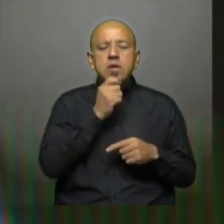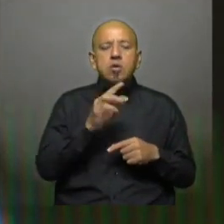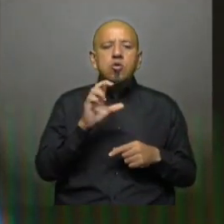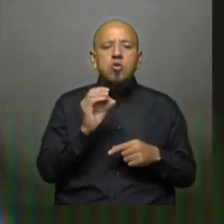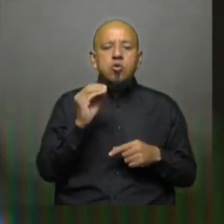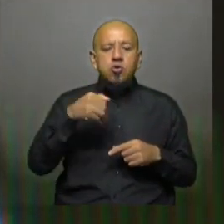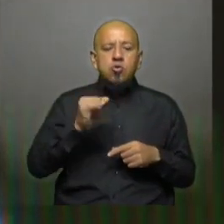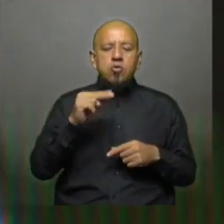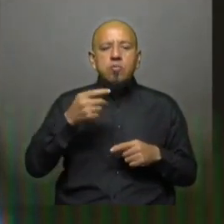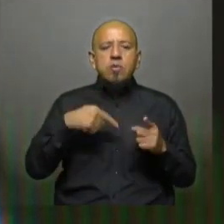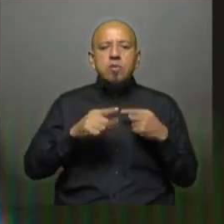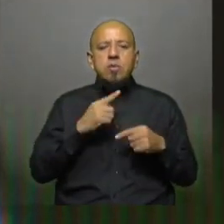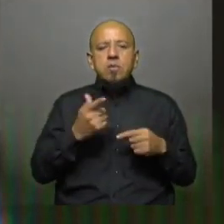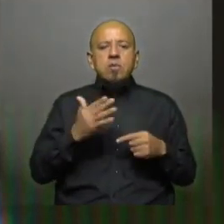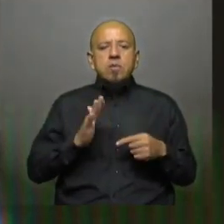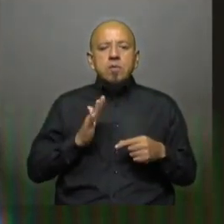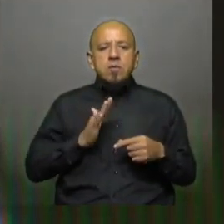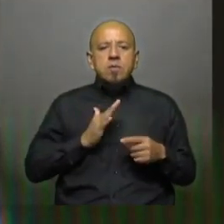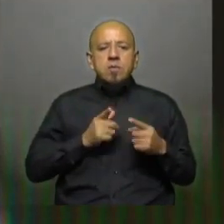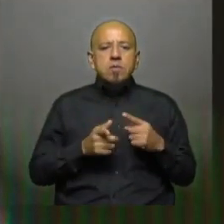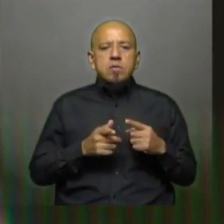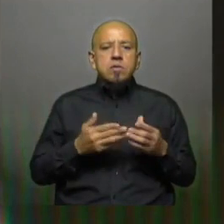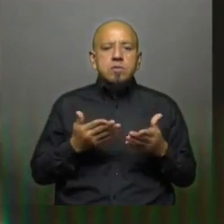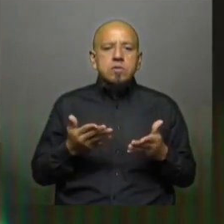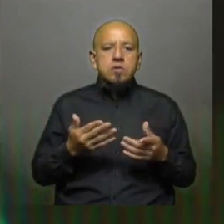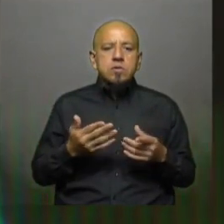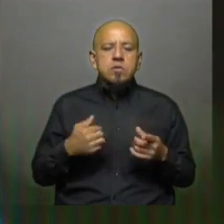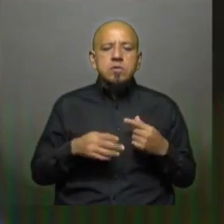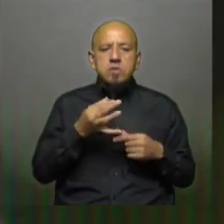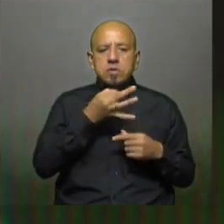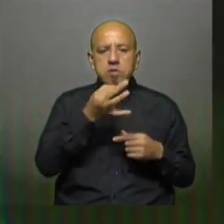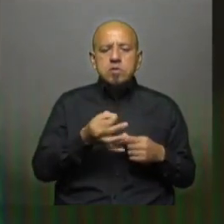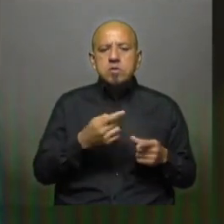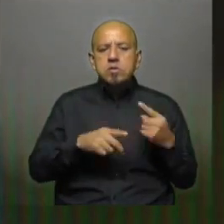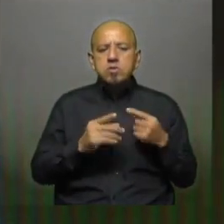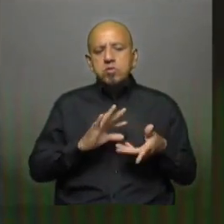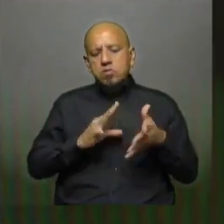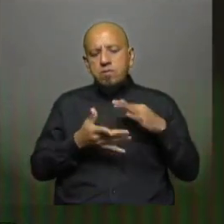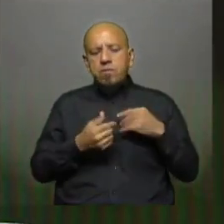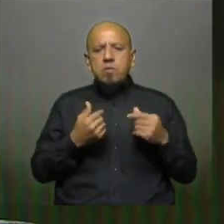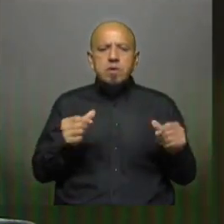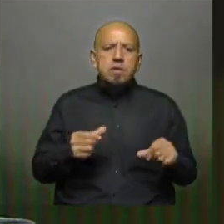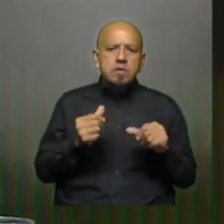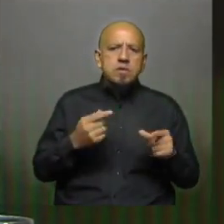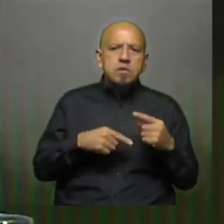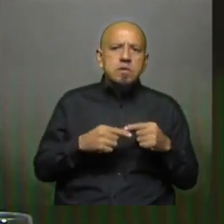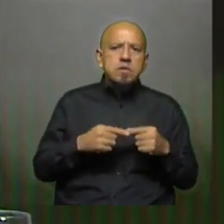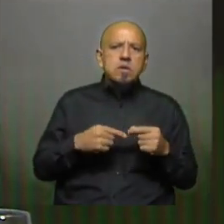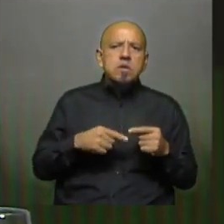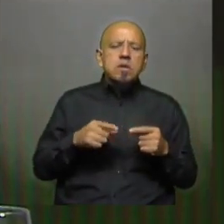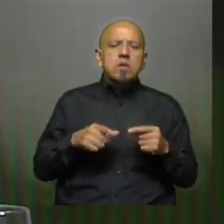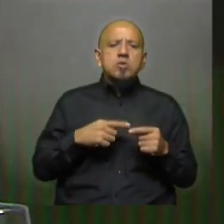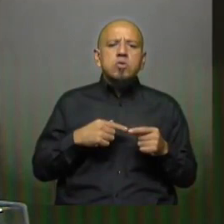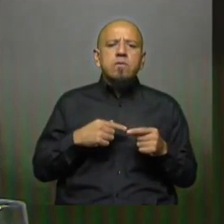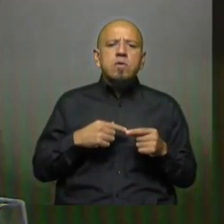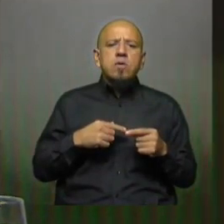increíble. Es una mujer que es muy impactante lo que dice, su discurso, su forma de construirse. Y eso terminó siendo el